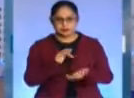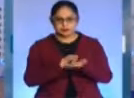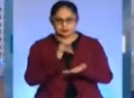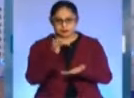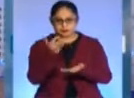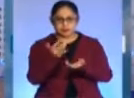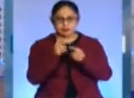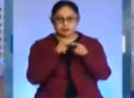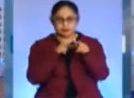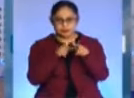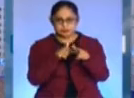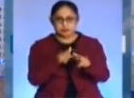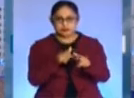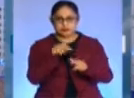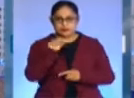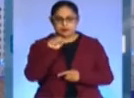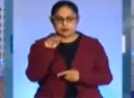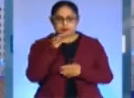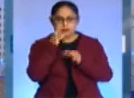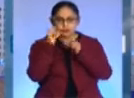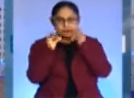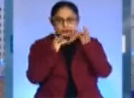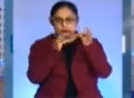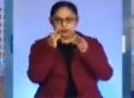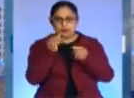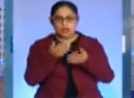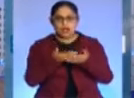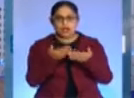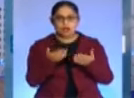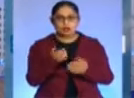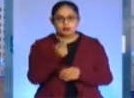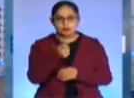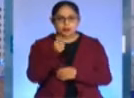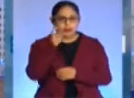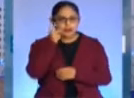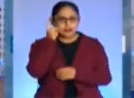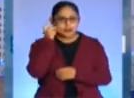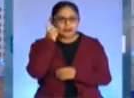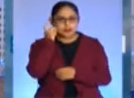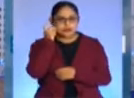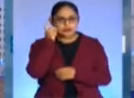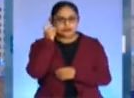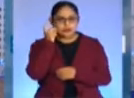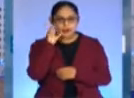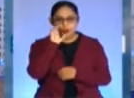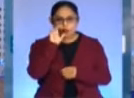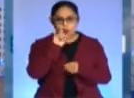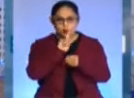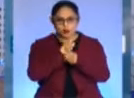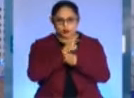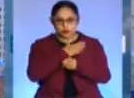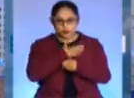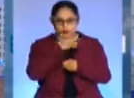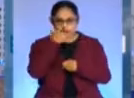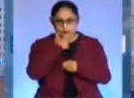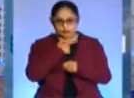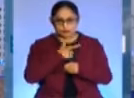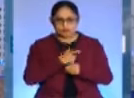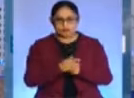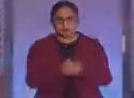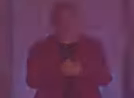Gracias por continuar con nosotros en SM Noticias. Es momento de saludar a Dafne Gutiérrez con los detalles de la cultura. Daf, muy buena noche.